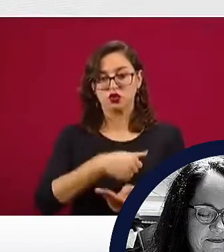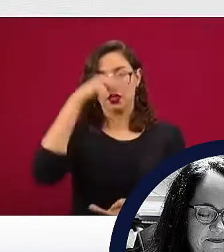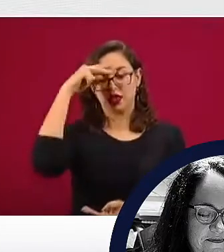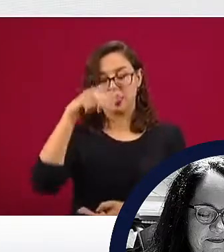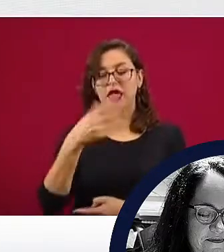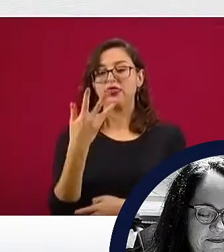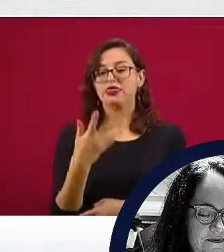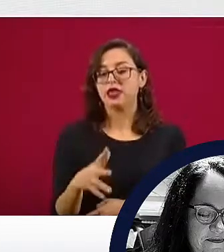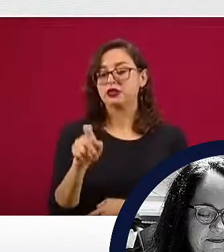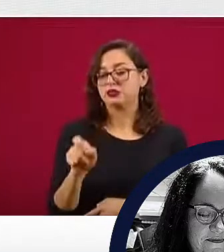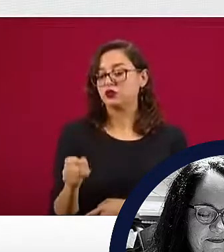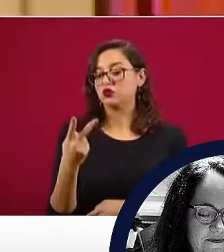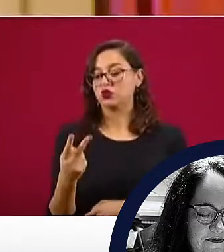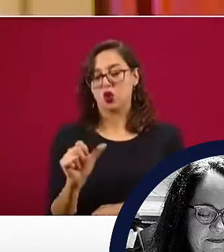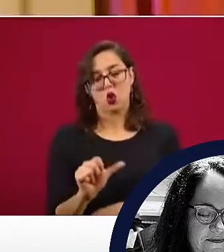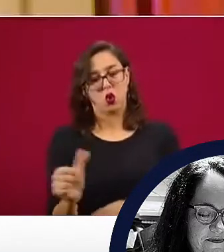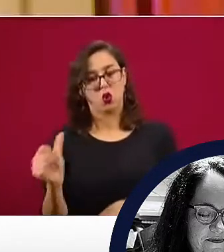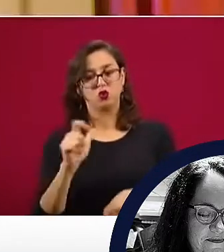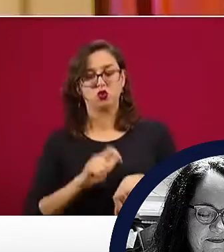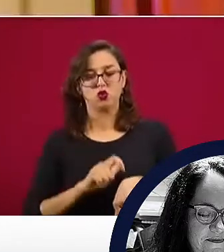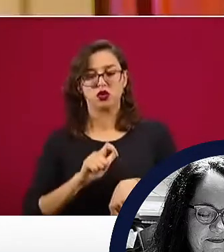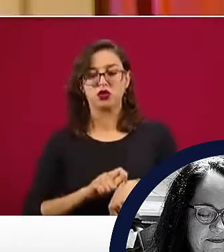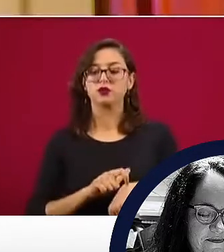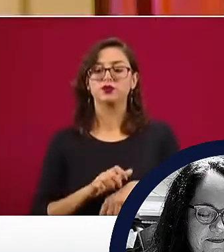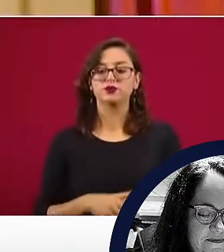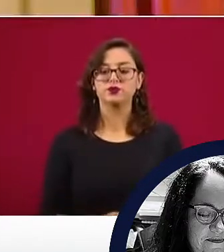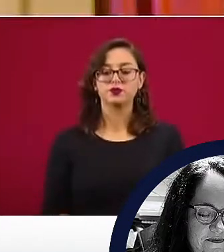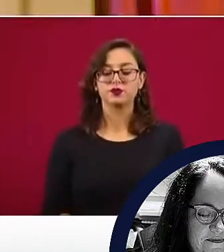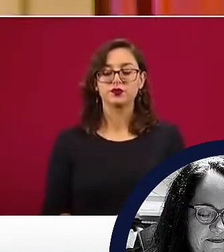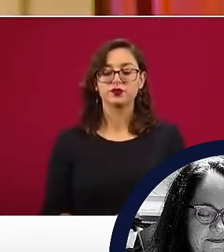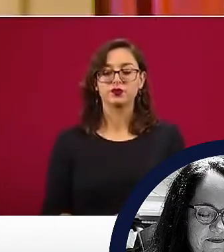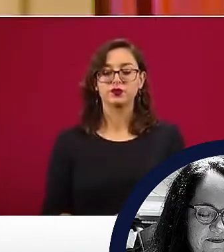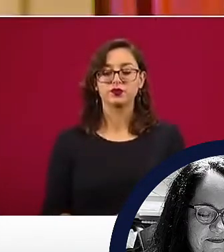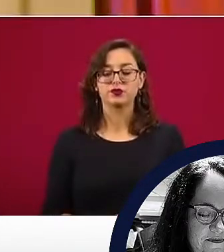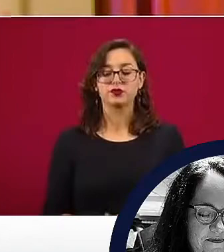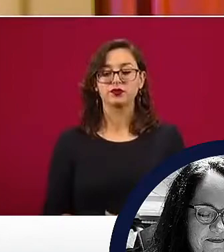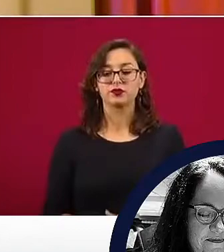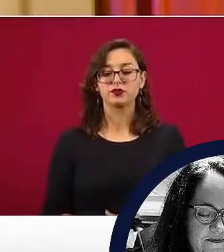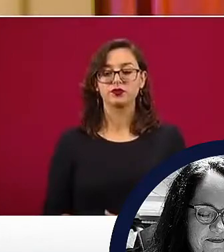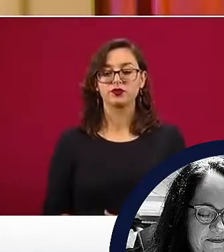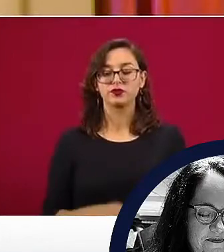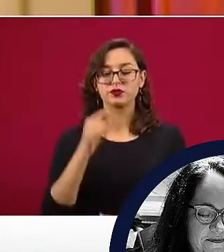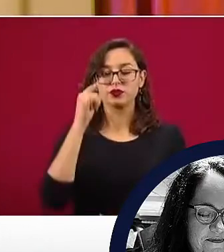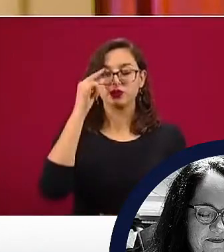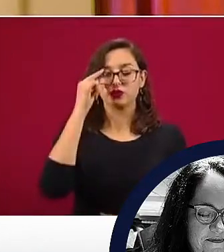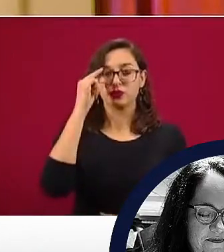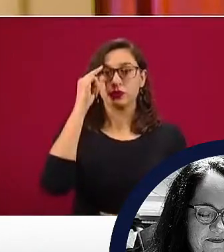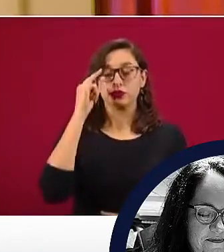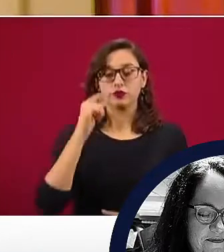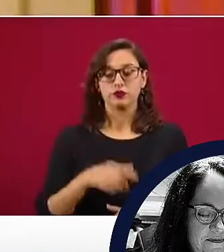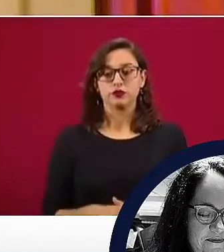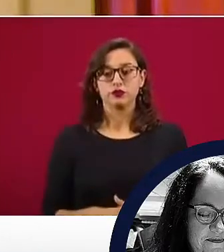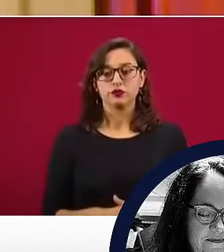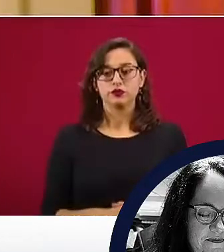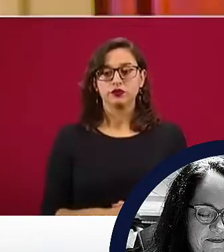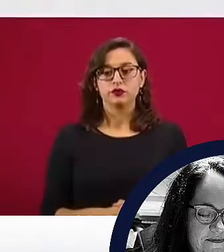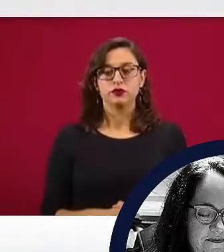estén más o menos involucrados en sus clases, que no se atrasen demasiado, pero pues la verdad es que sí